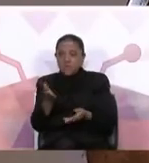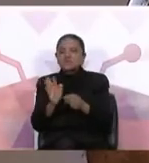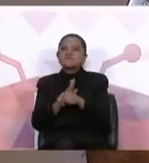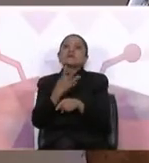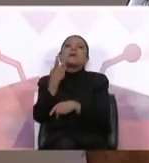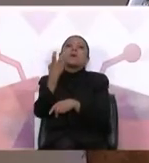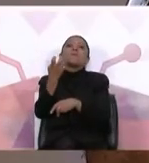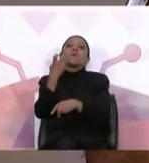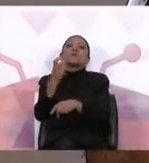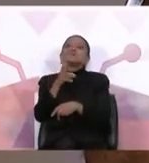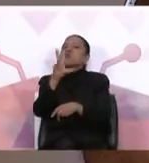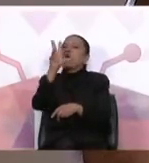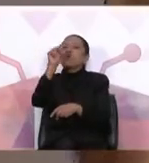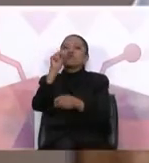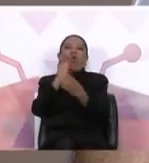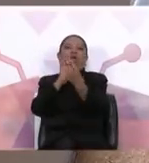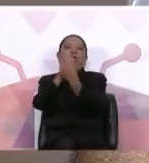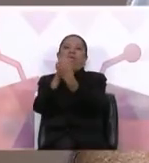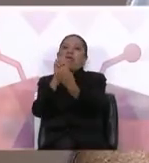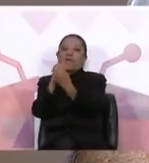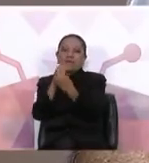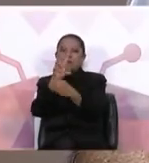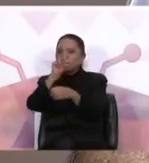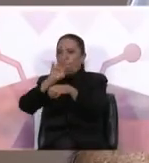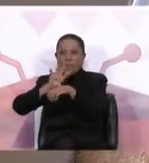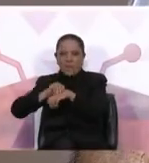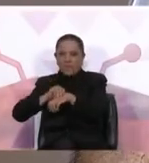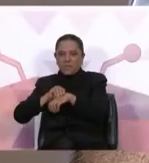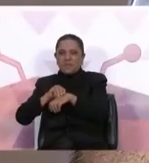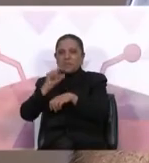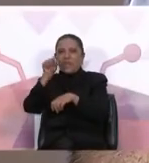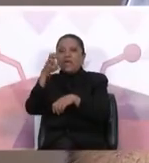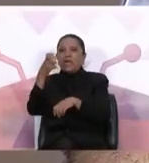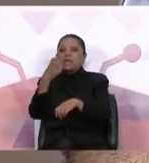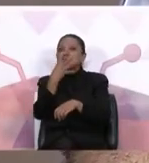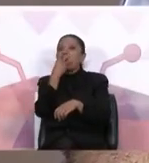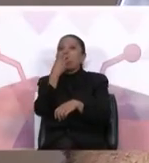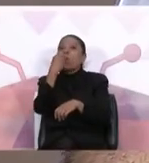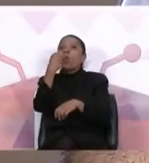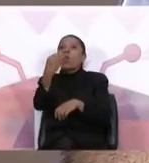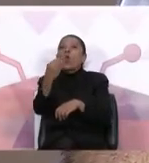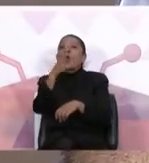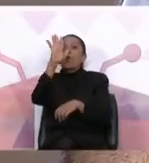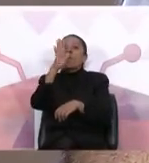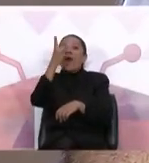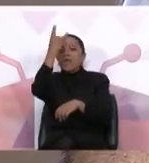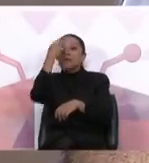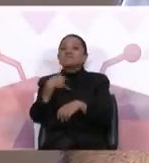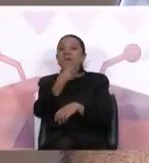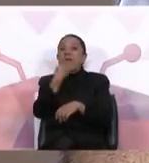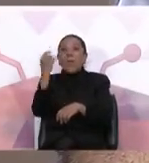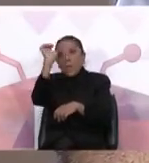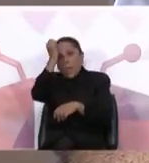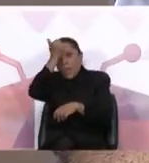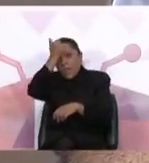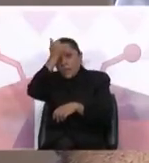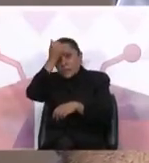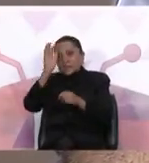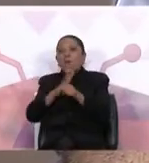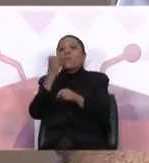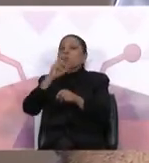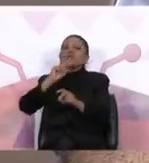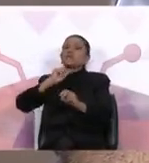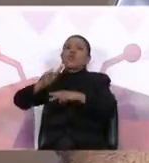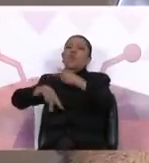se dejen engañar el lobo anda vestido con piel de oveja también por eso no se presentó porque hoy